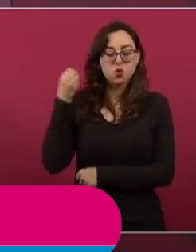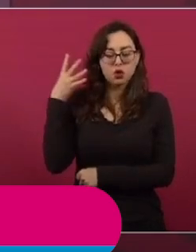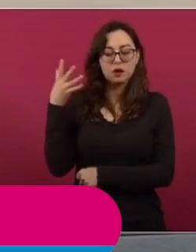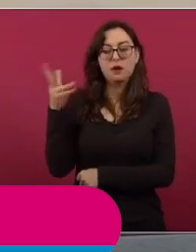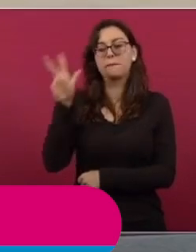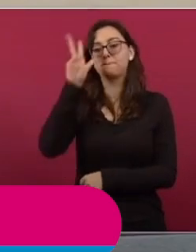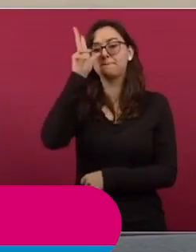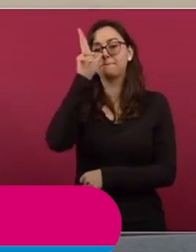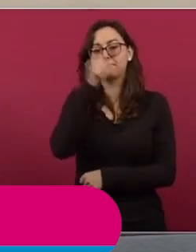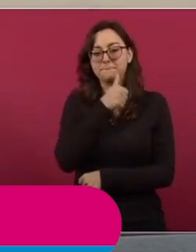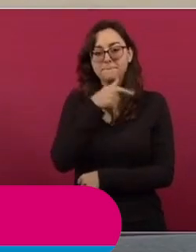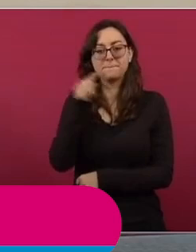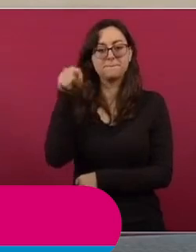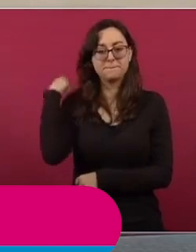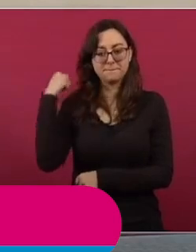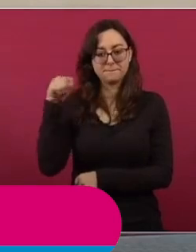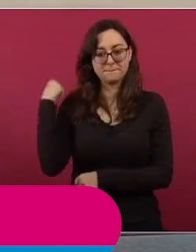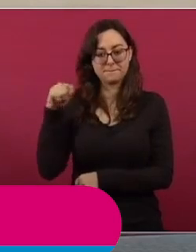Villahermosa